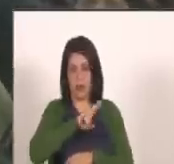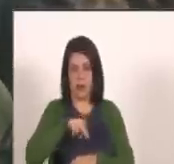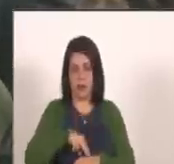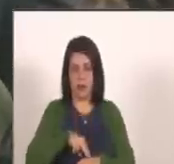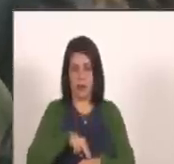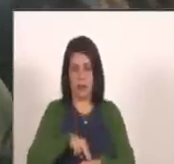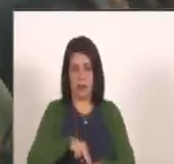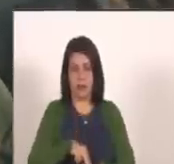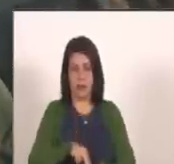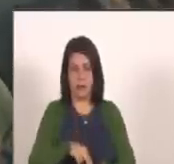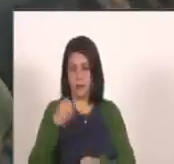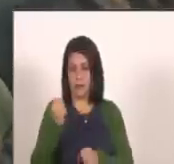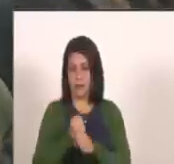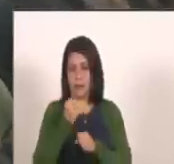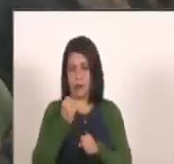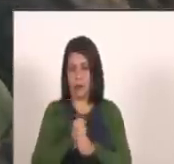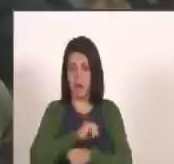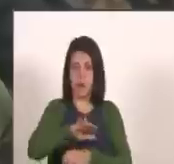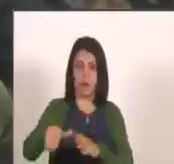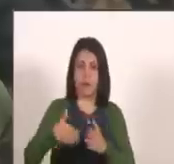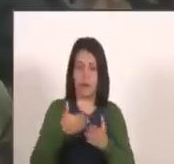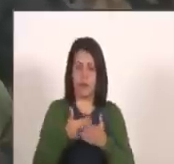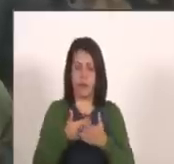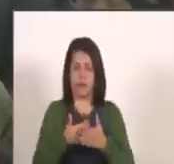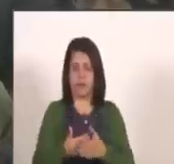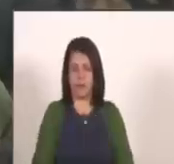nacional, el trabajo colectivo,